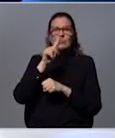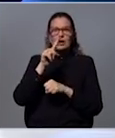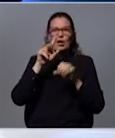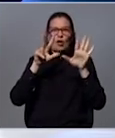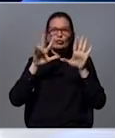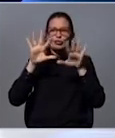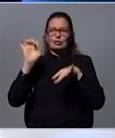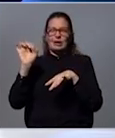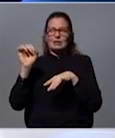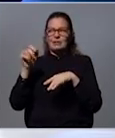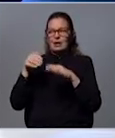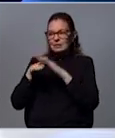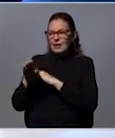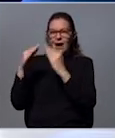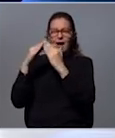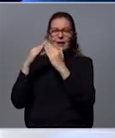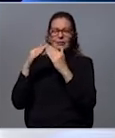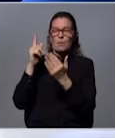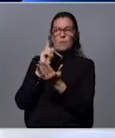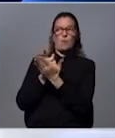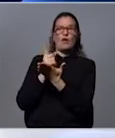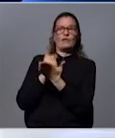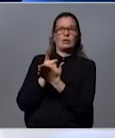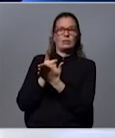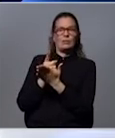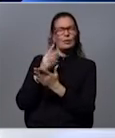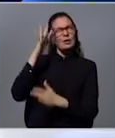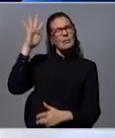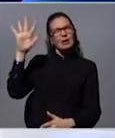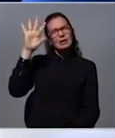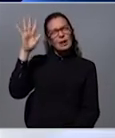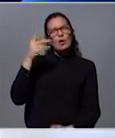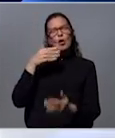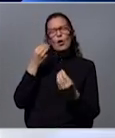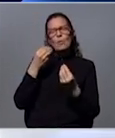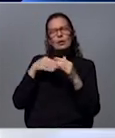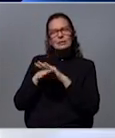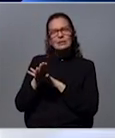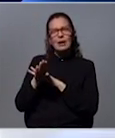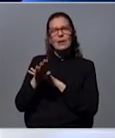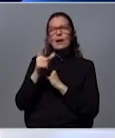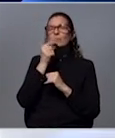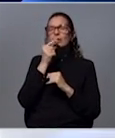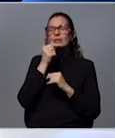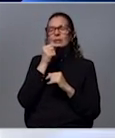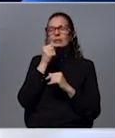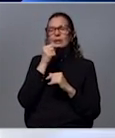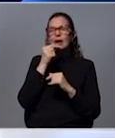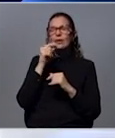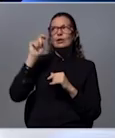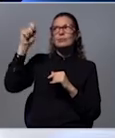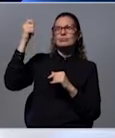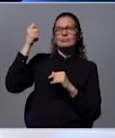allanamiento nocturno estaba prohibido porque imaginemos cómo entraba la policía con antorchas en un lugar donde no hay luz